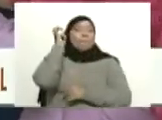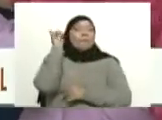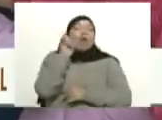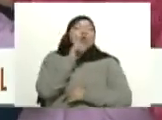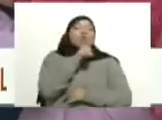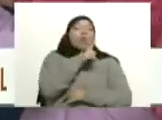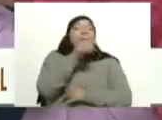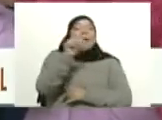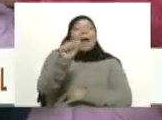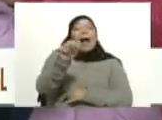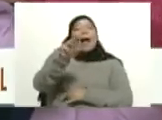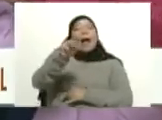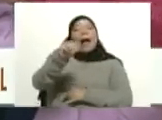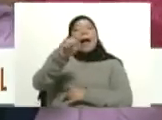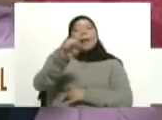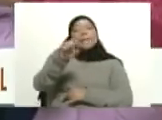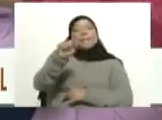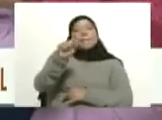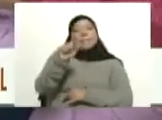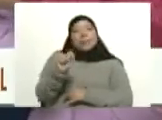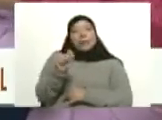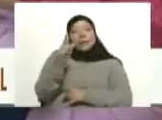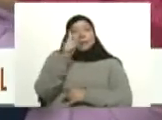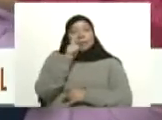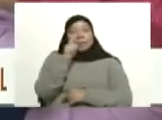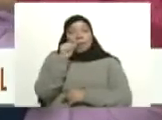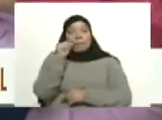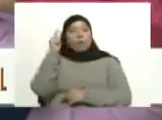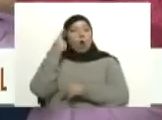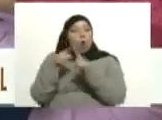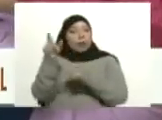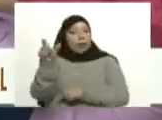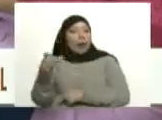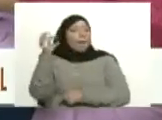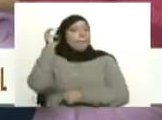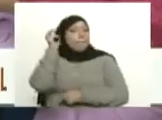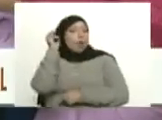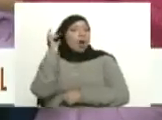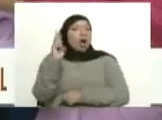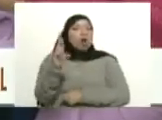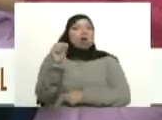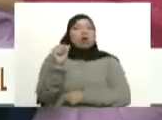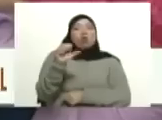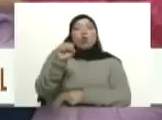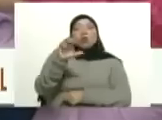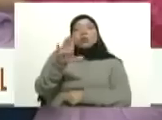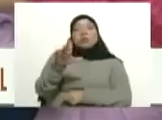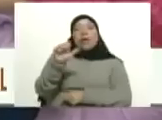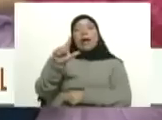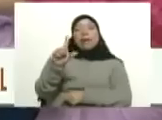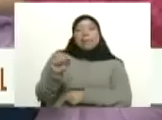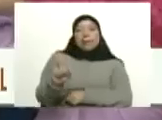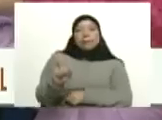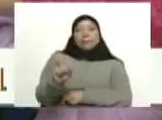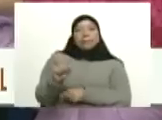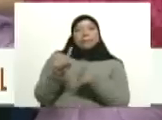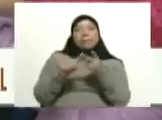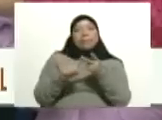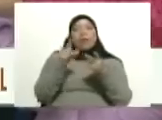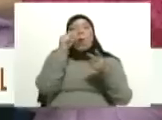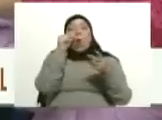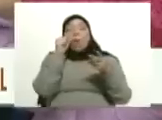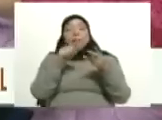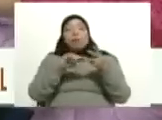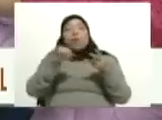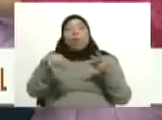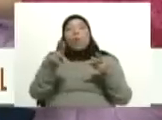Nogal Méndez, a la rectora Rosalba Gil Pacheco, al rector Elvis Hidrobo Amoroso, a el rector